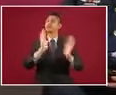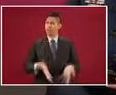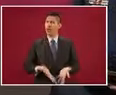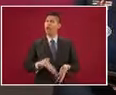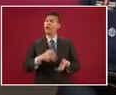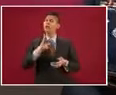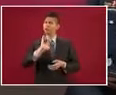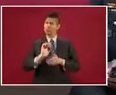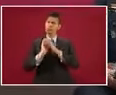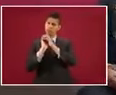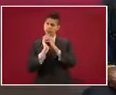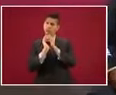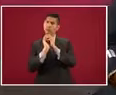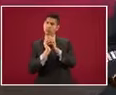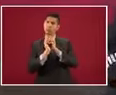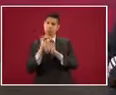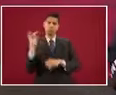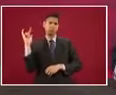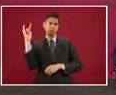avión.